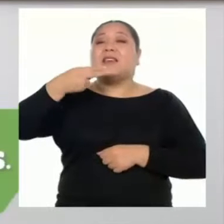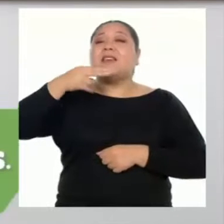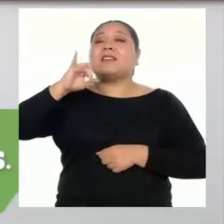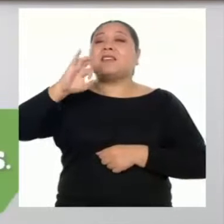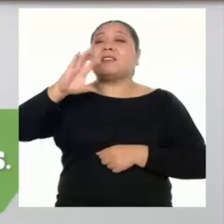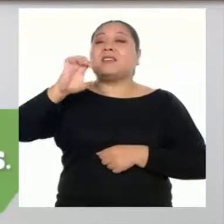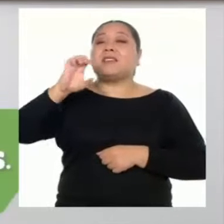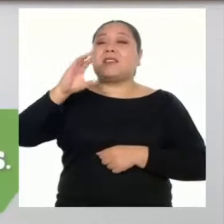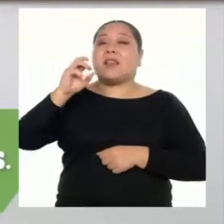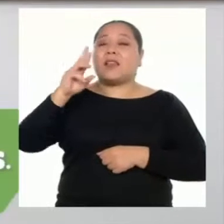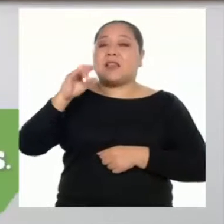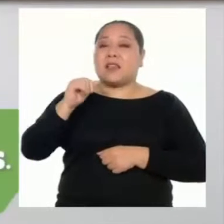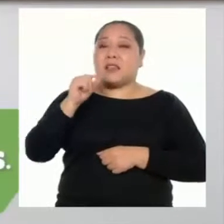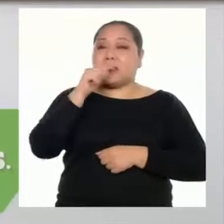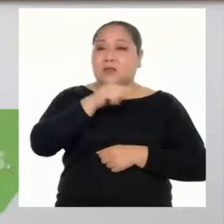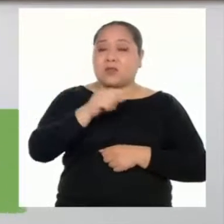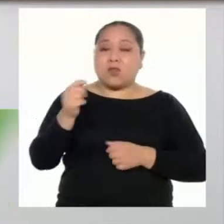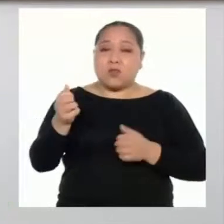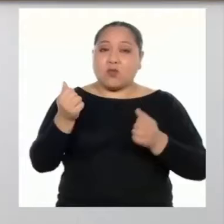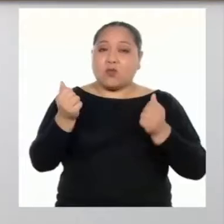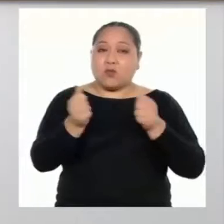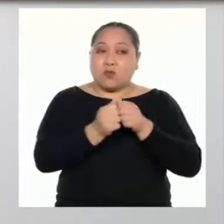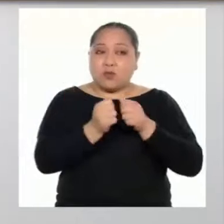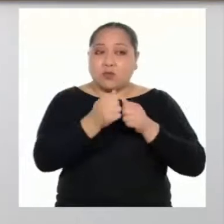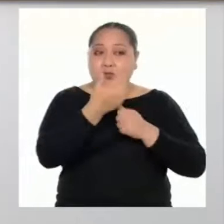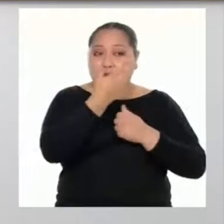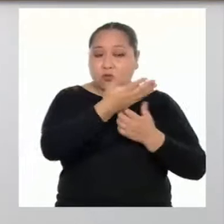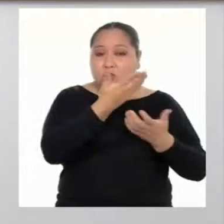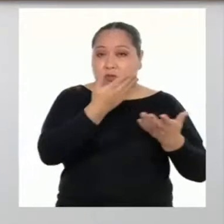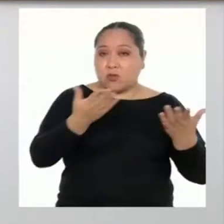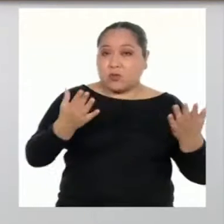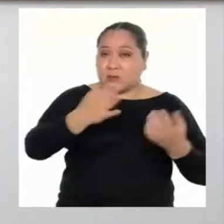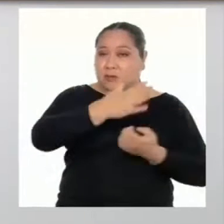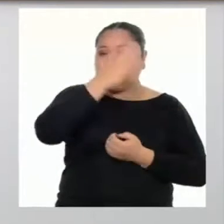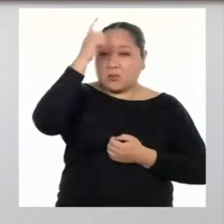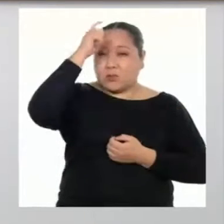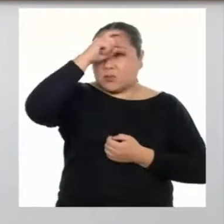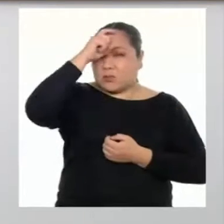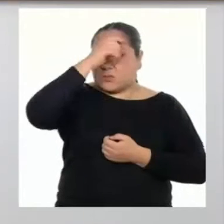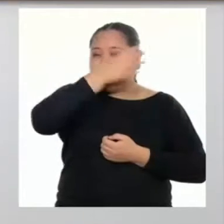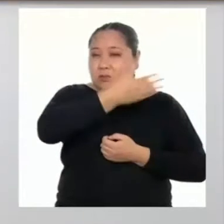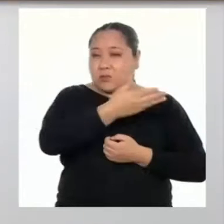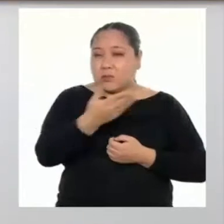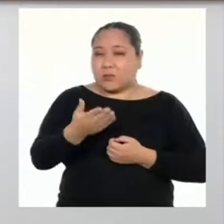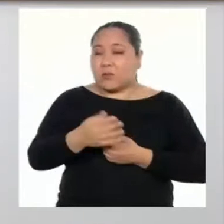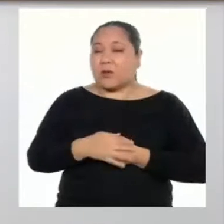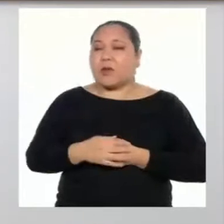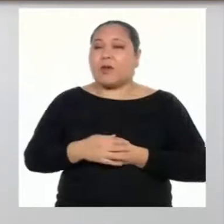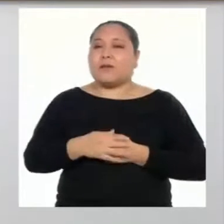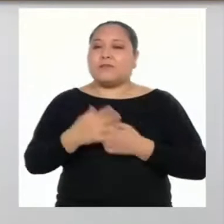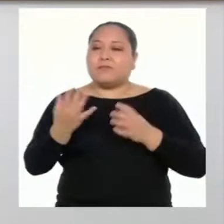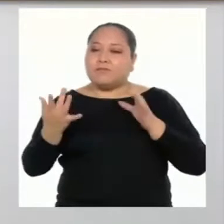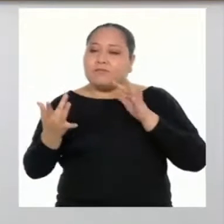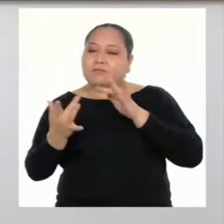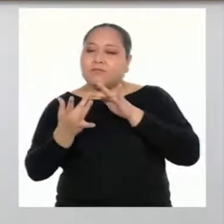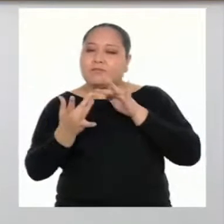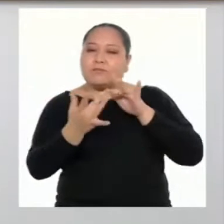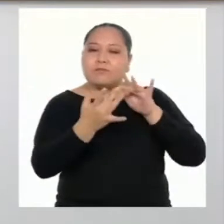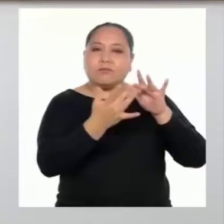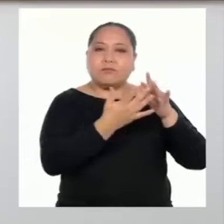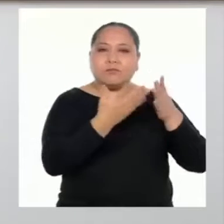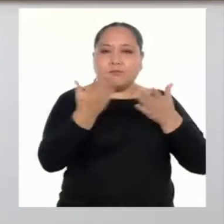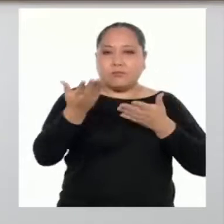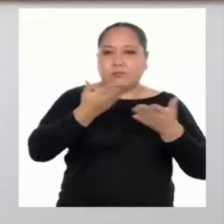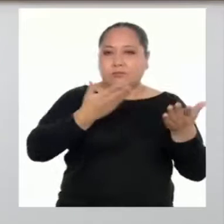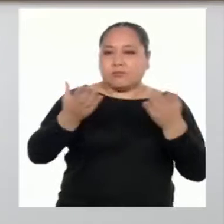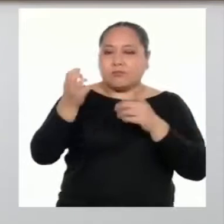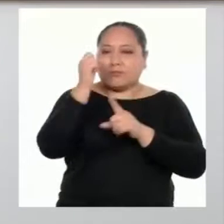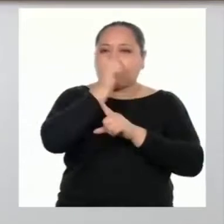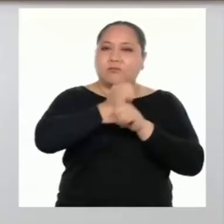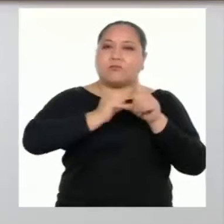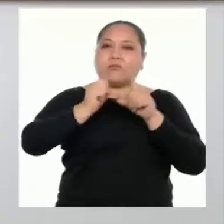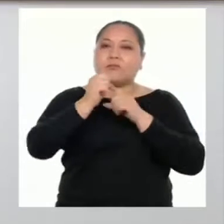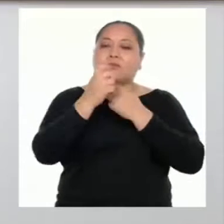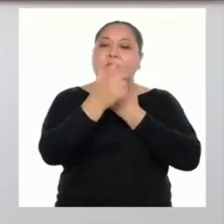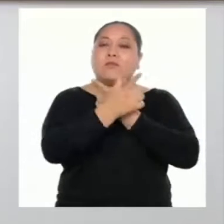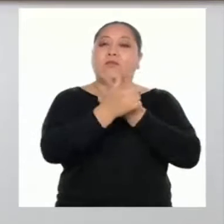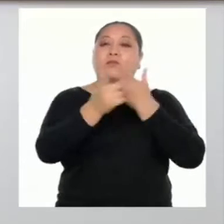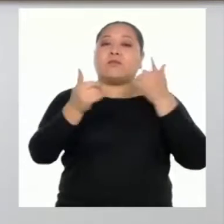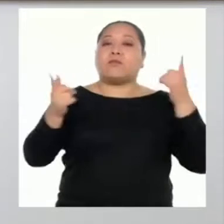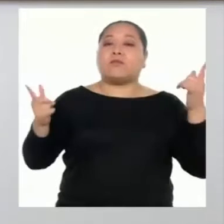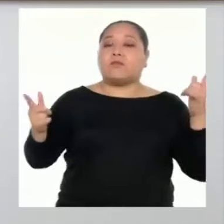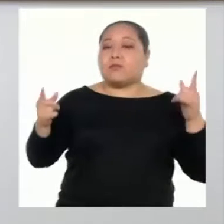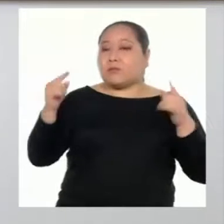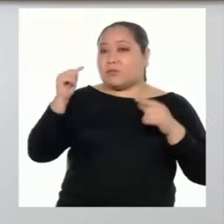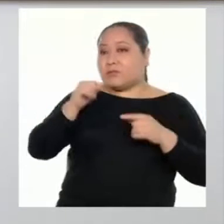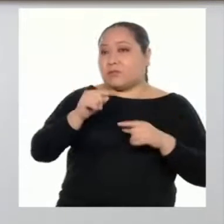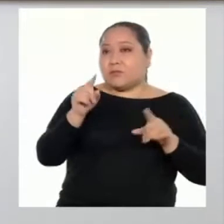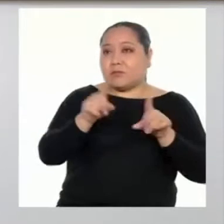por intermedio de sus actividades y saberes articularon una serie de relaciones sociales,